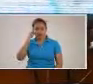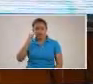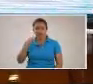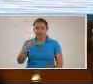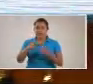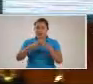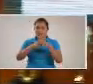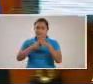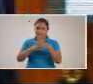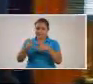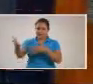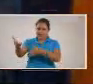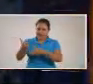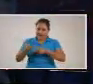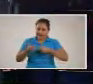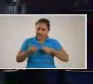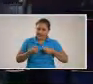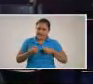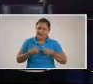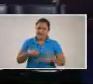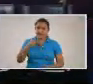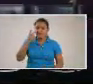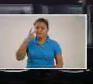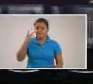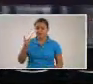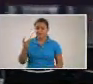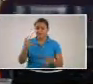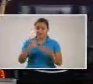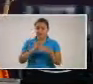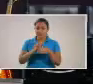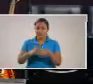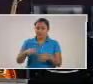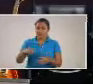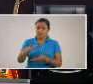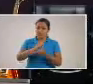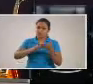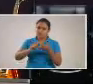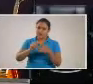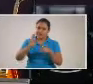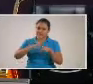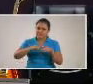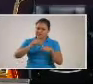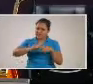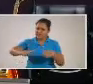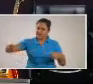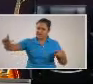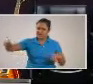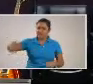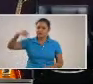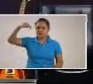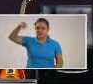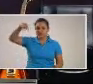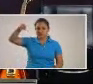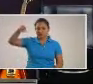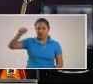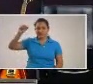dice el versículo que leímos, de las partes más remotas del norte lo empezaron a jalar. Y ahorita, por